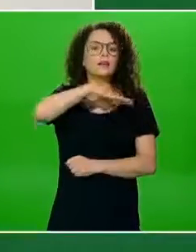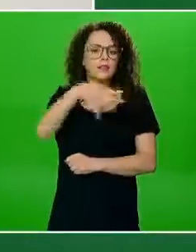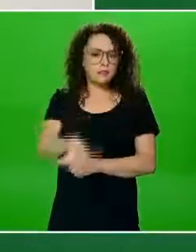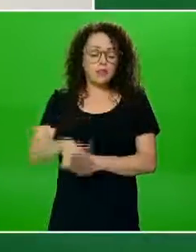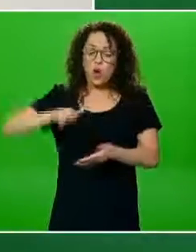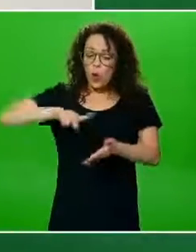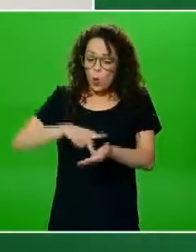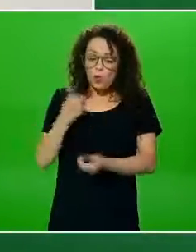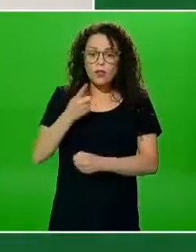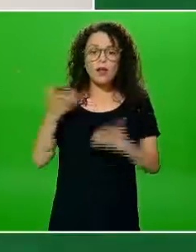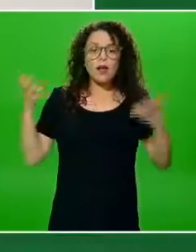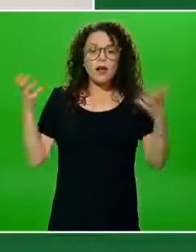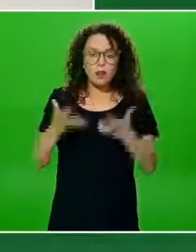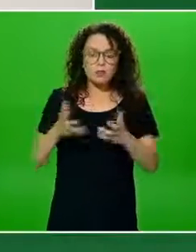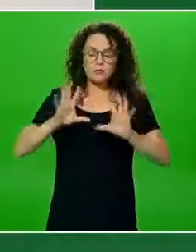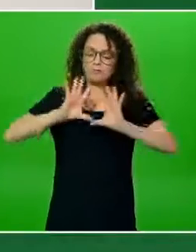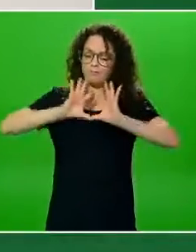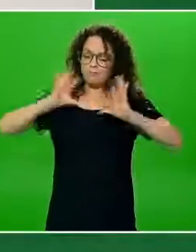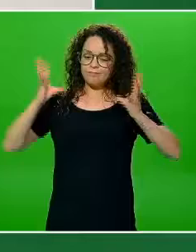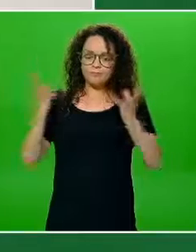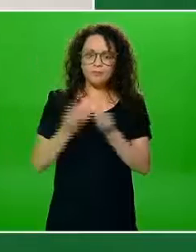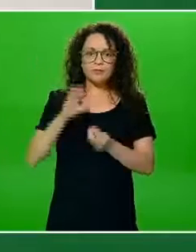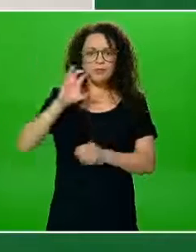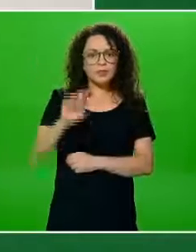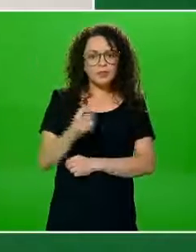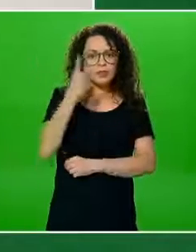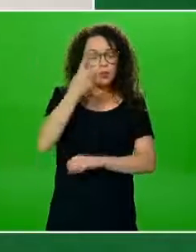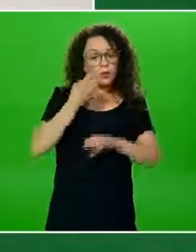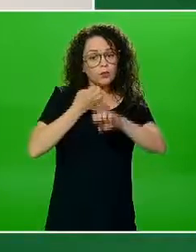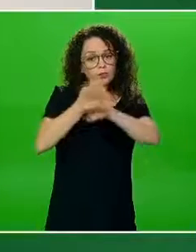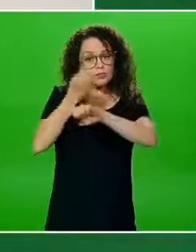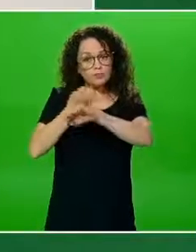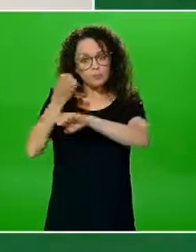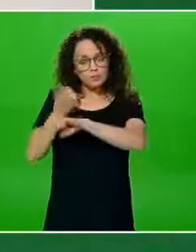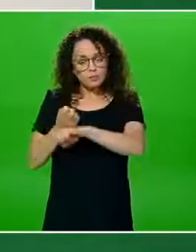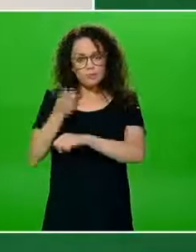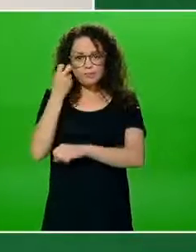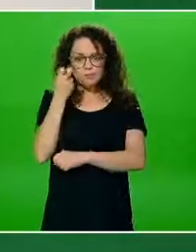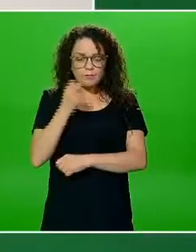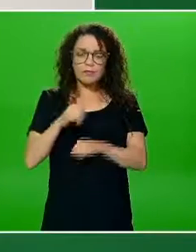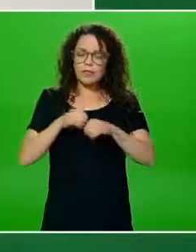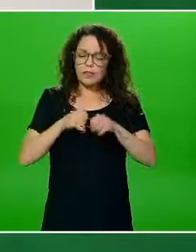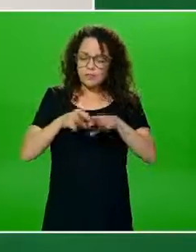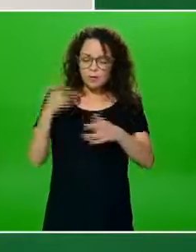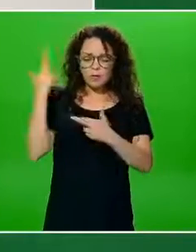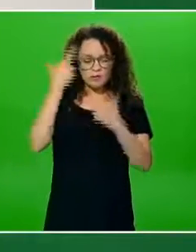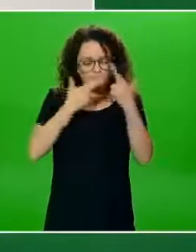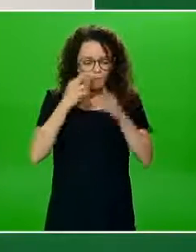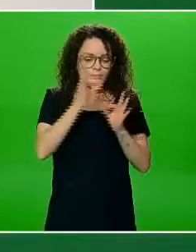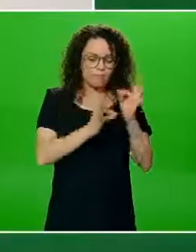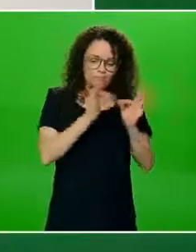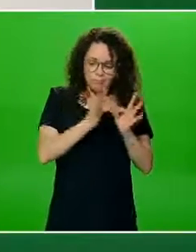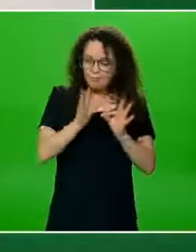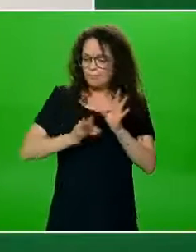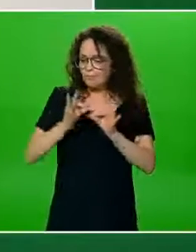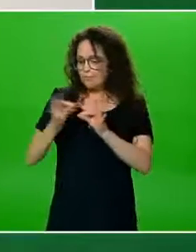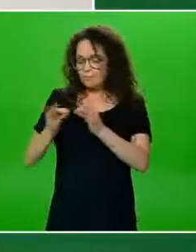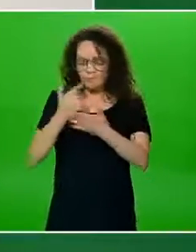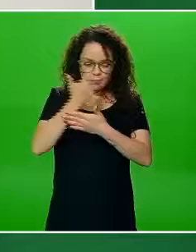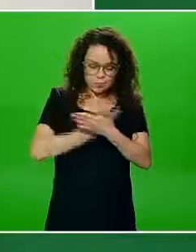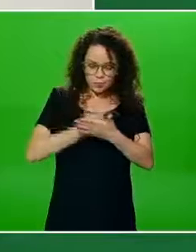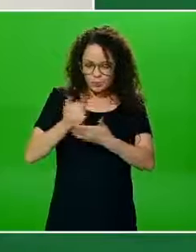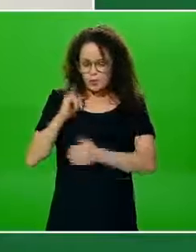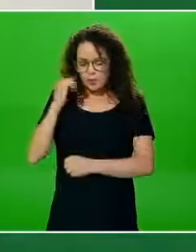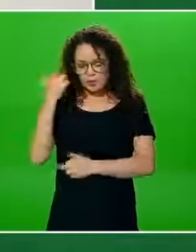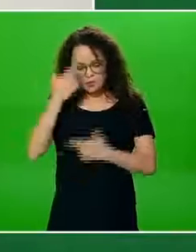realizamos el concentrado de las 32 entidades, la validación, la verificación de la información y el análisis